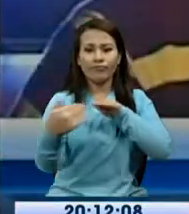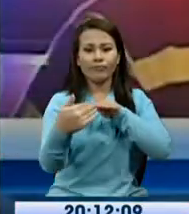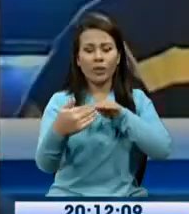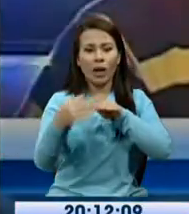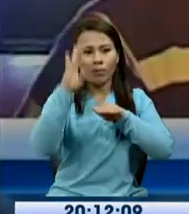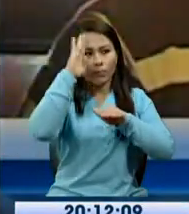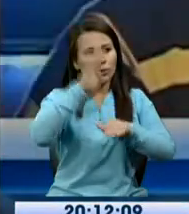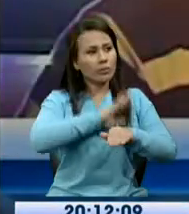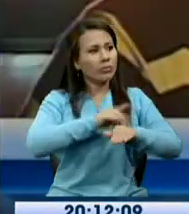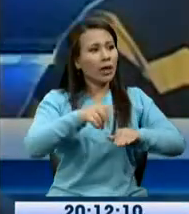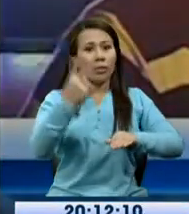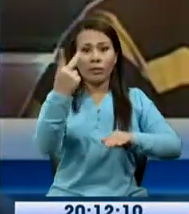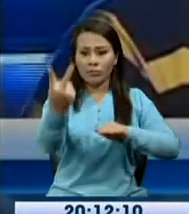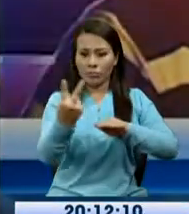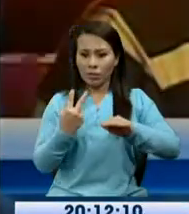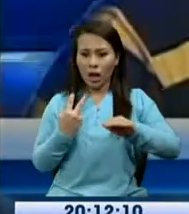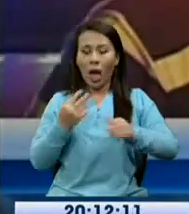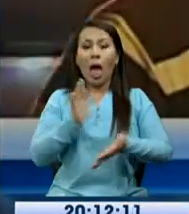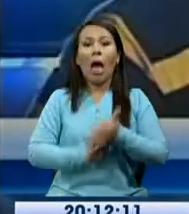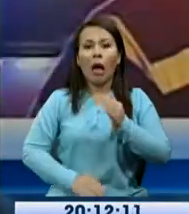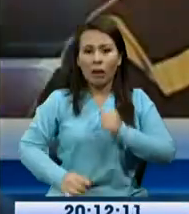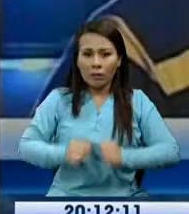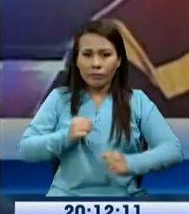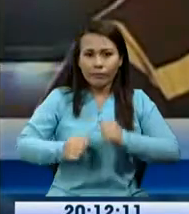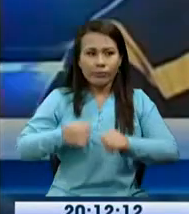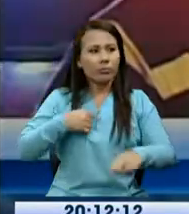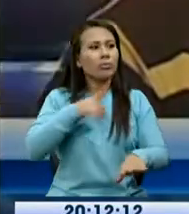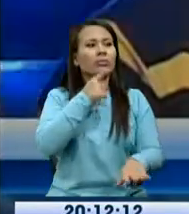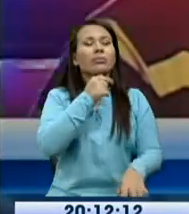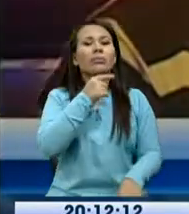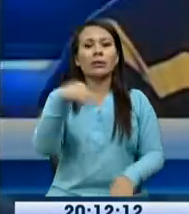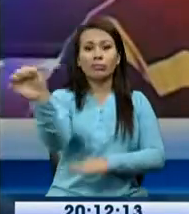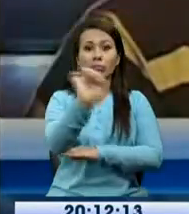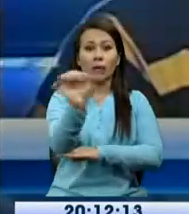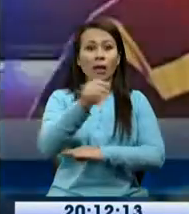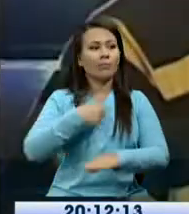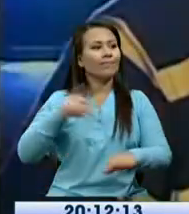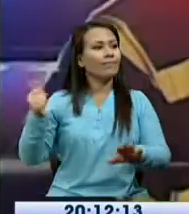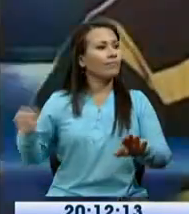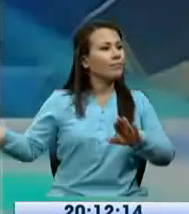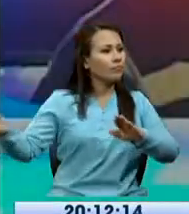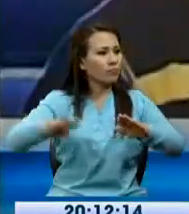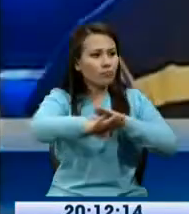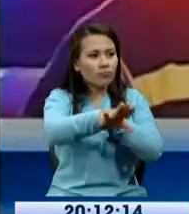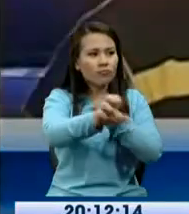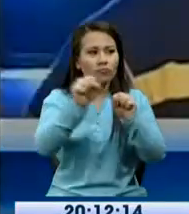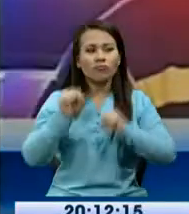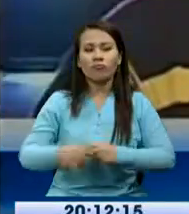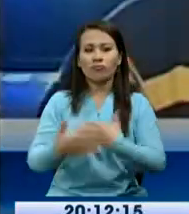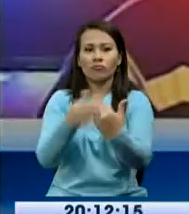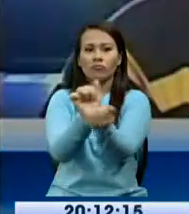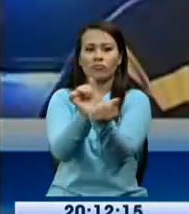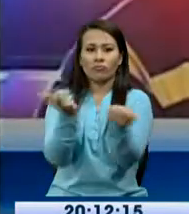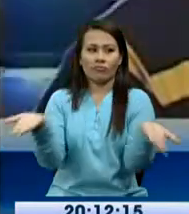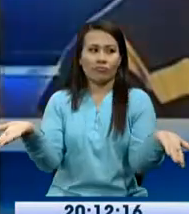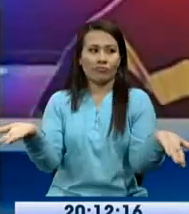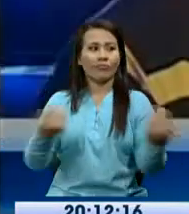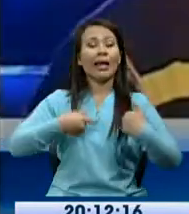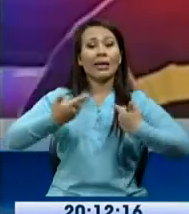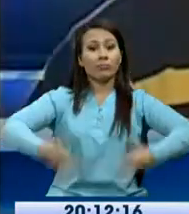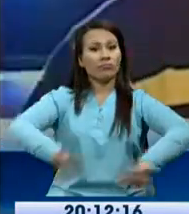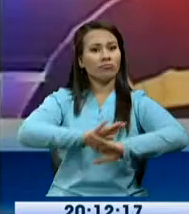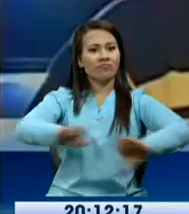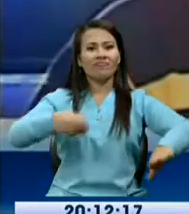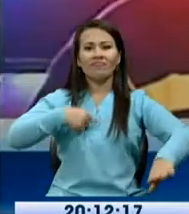el allanamiento, salió en pesita de carrera. En el interior estaban 2 ciudadanos que tenían sustancias sujetas a fiscalización y que